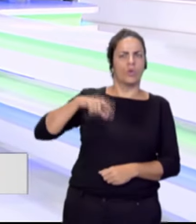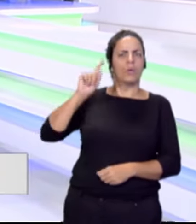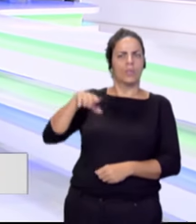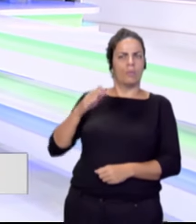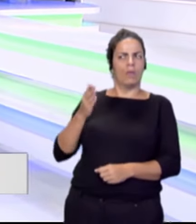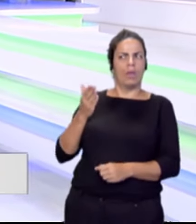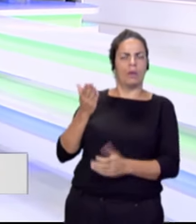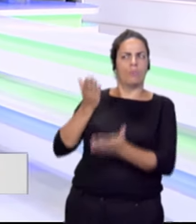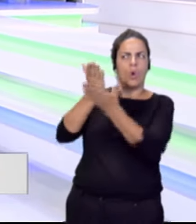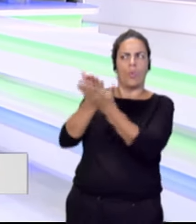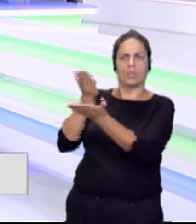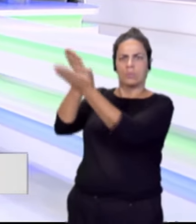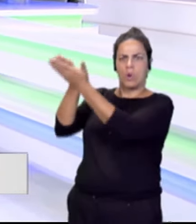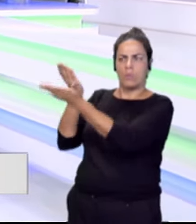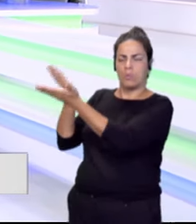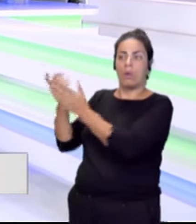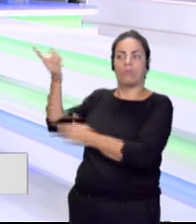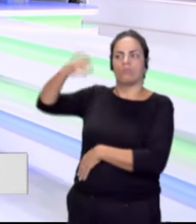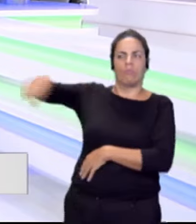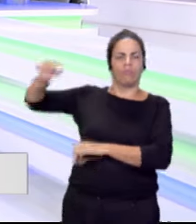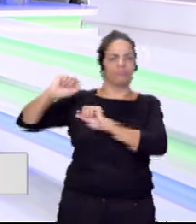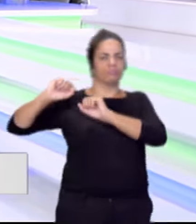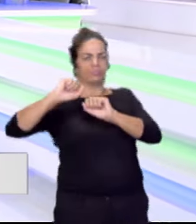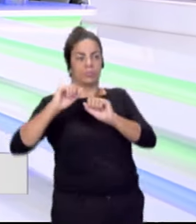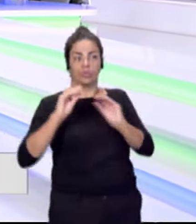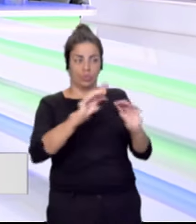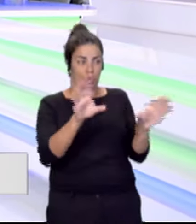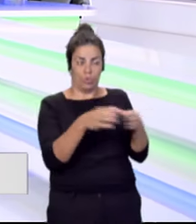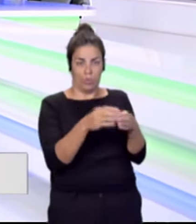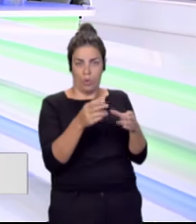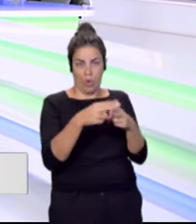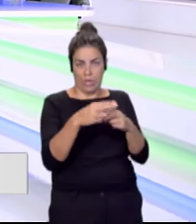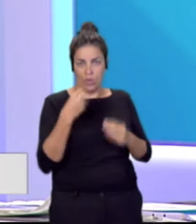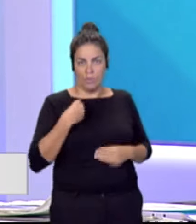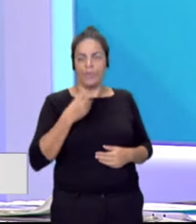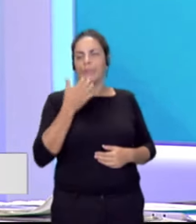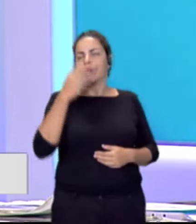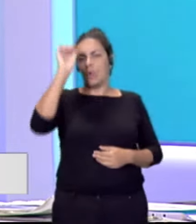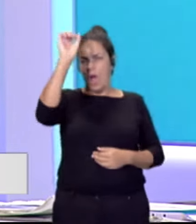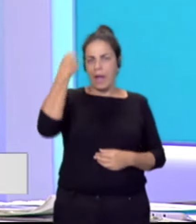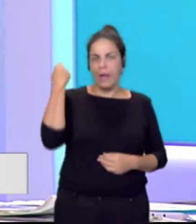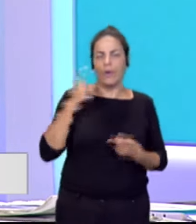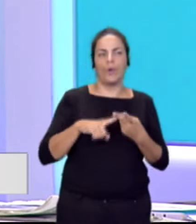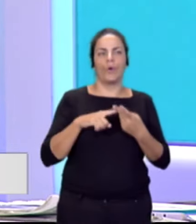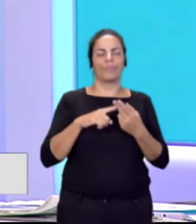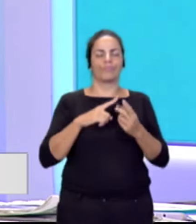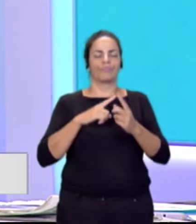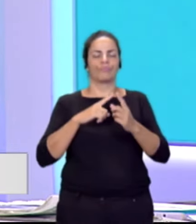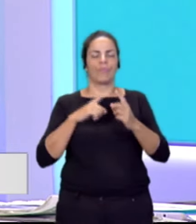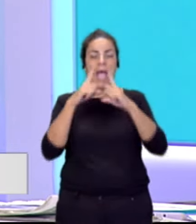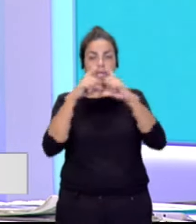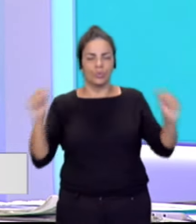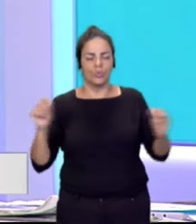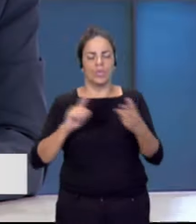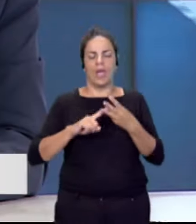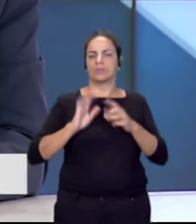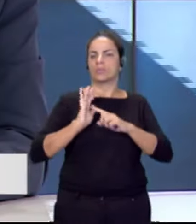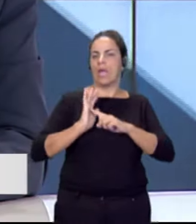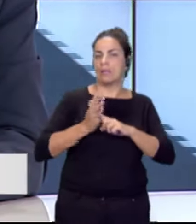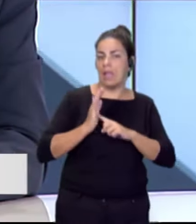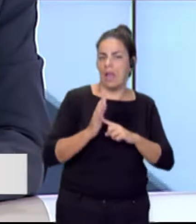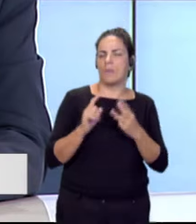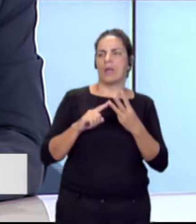signo político rechazaron. El caso, pues no sé, de Aragón, el caso de Asturias, el caso de Castilla-La Mancha, llamaron,